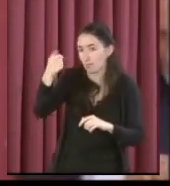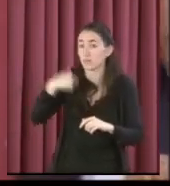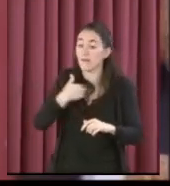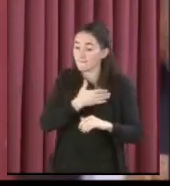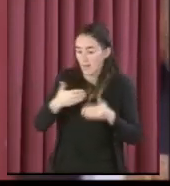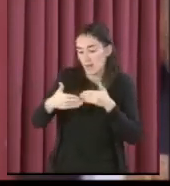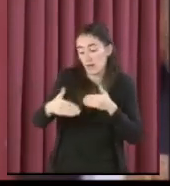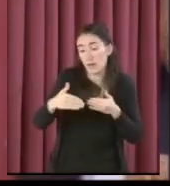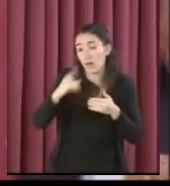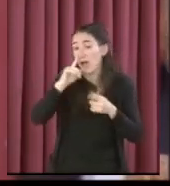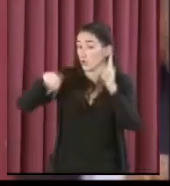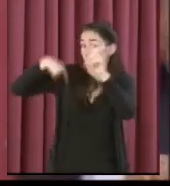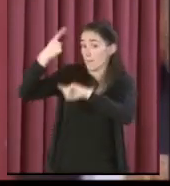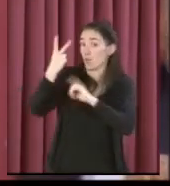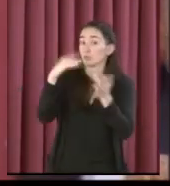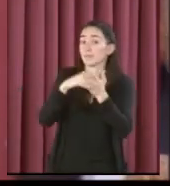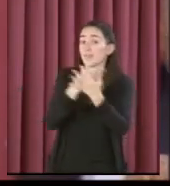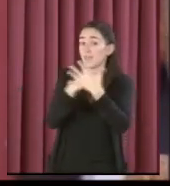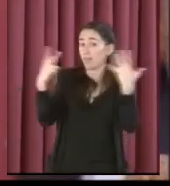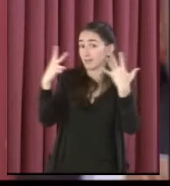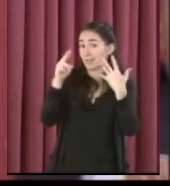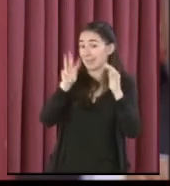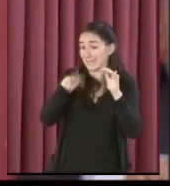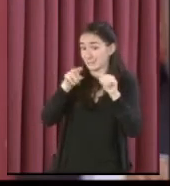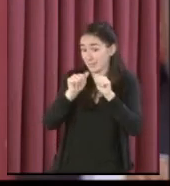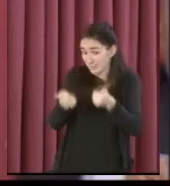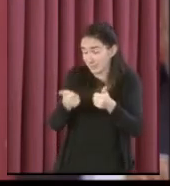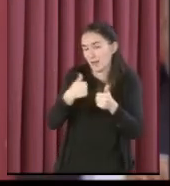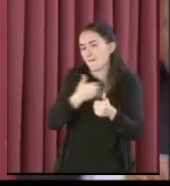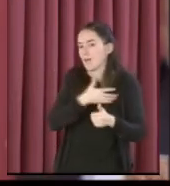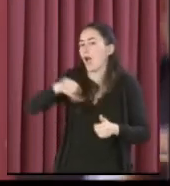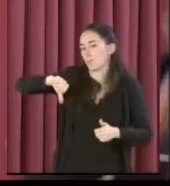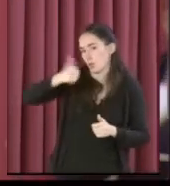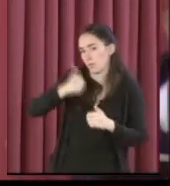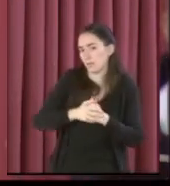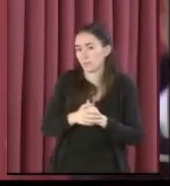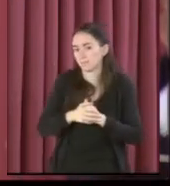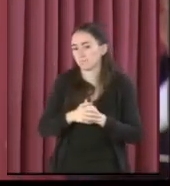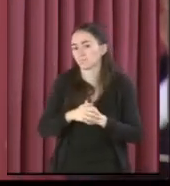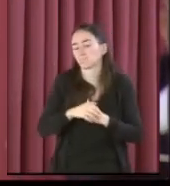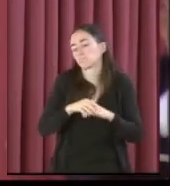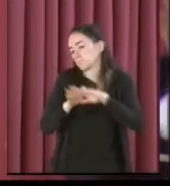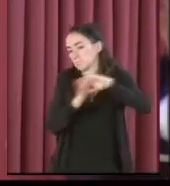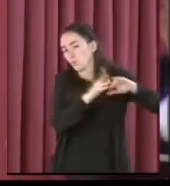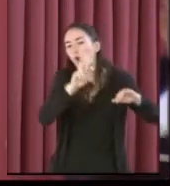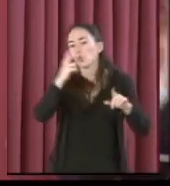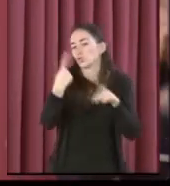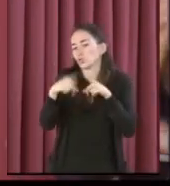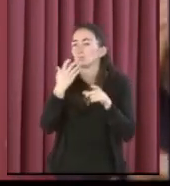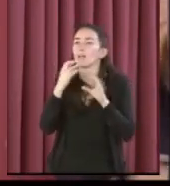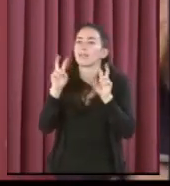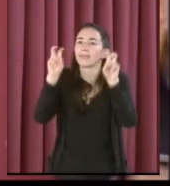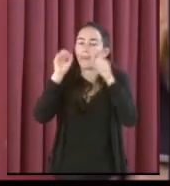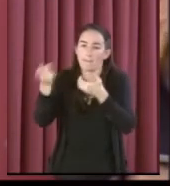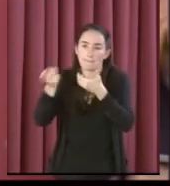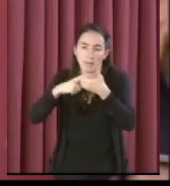semestre del 2017. Otra de las líneas de trabajo fundamentales como vía para promover la participación es